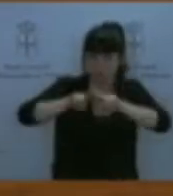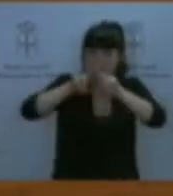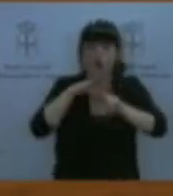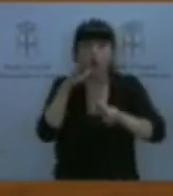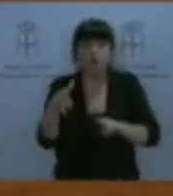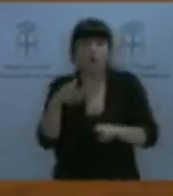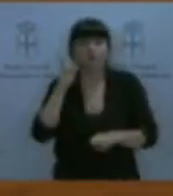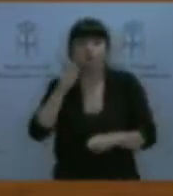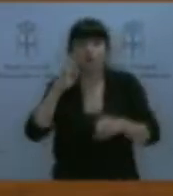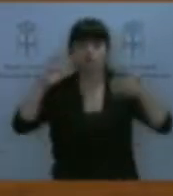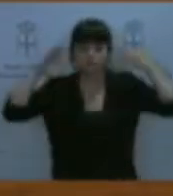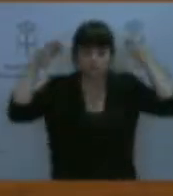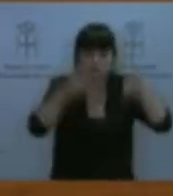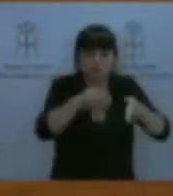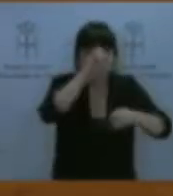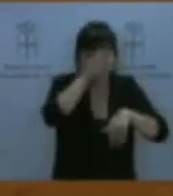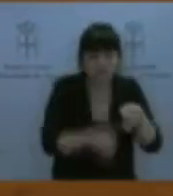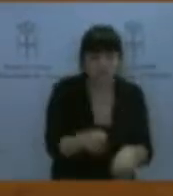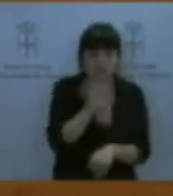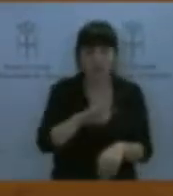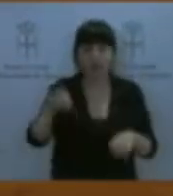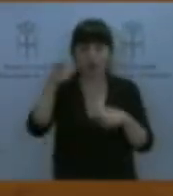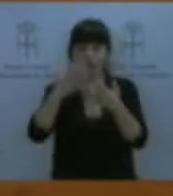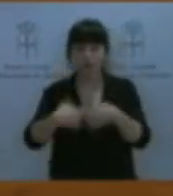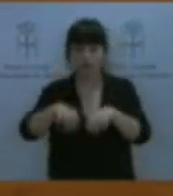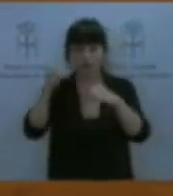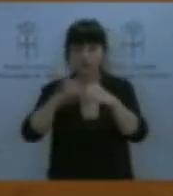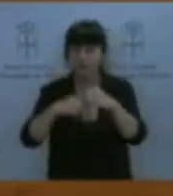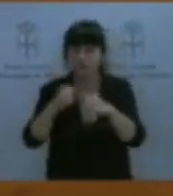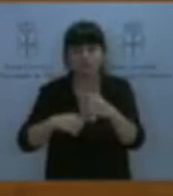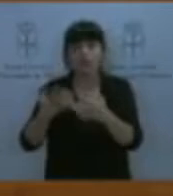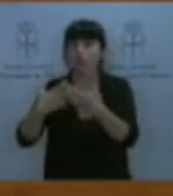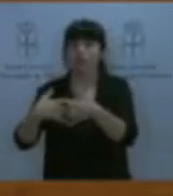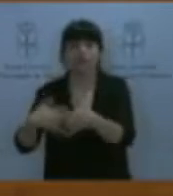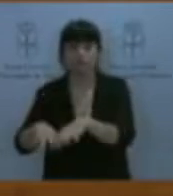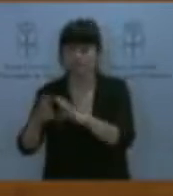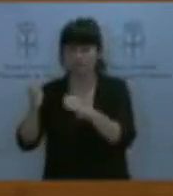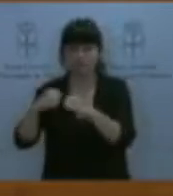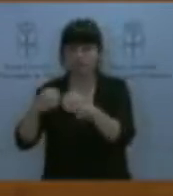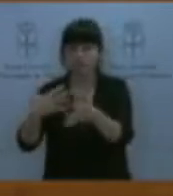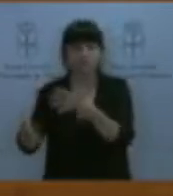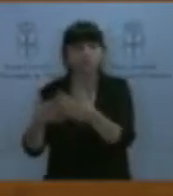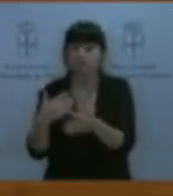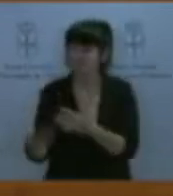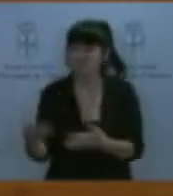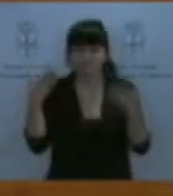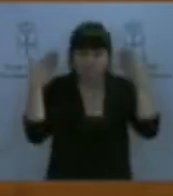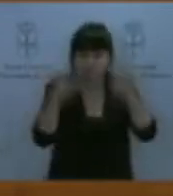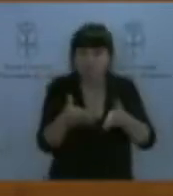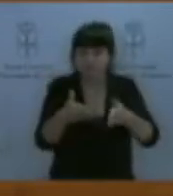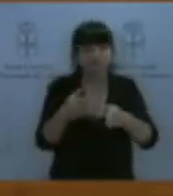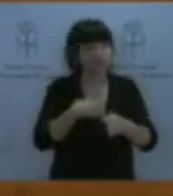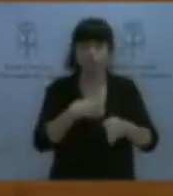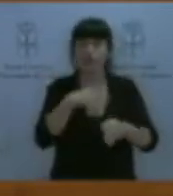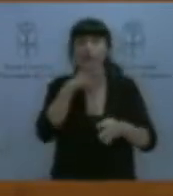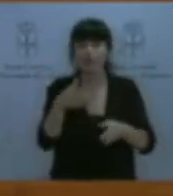centrales térmicas, la industria electrointensiva o manufacturera implica ignorar que en Asturias tenemos un problema con el suministro